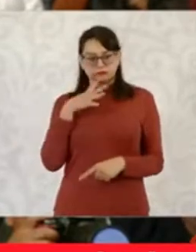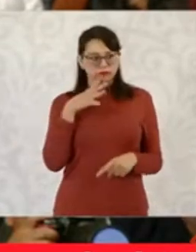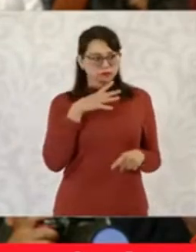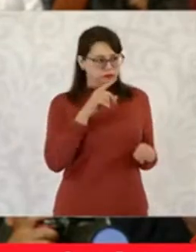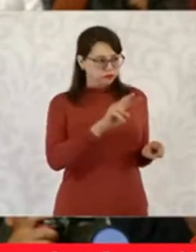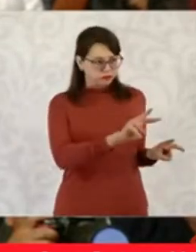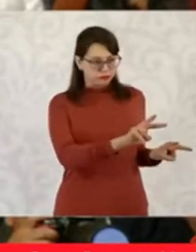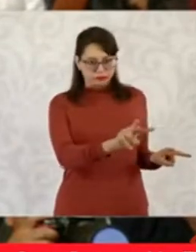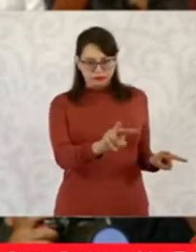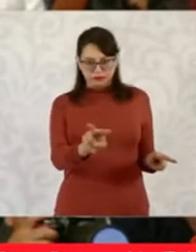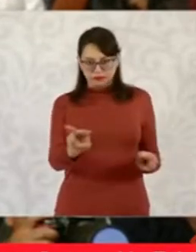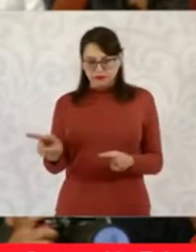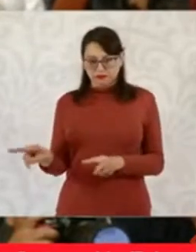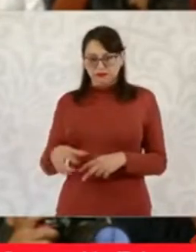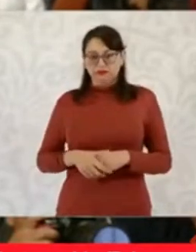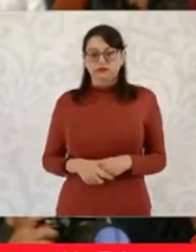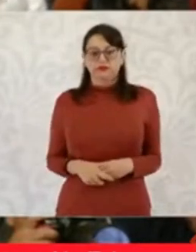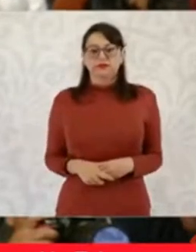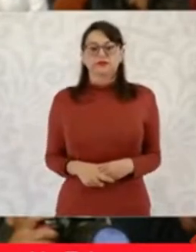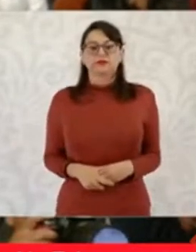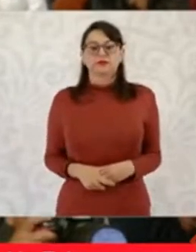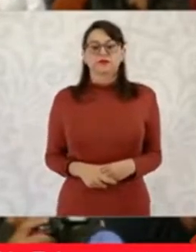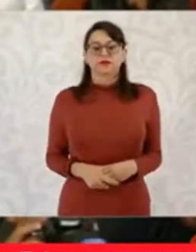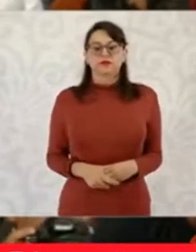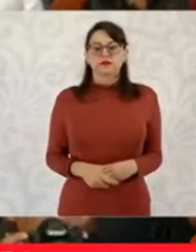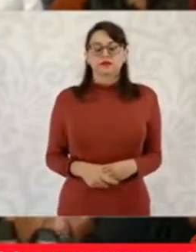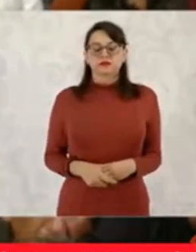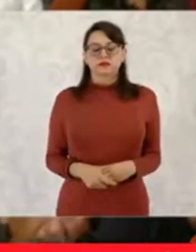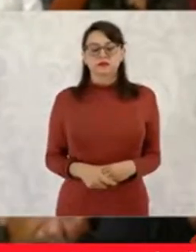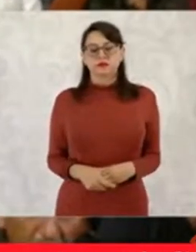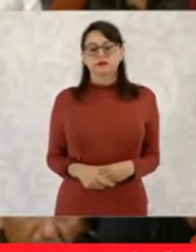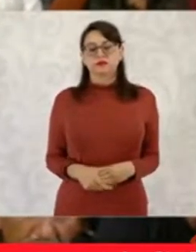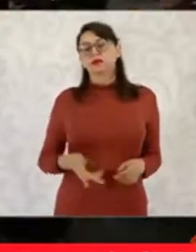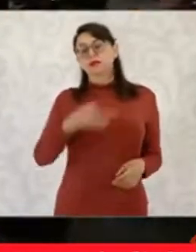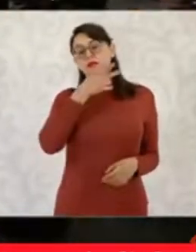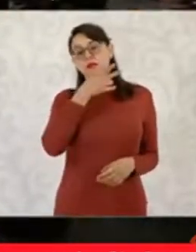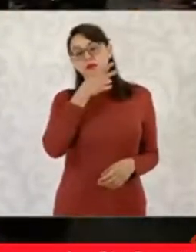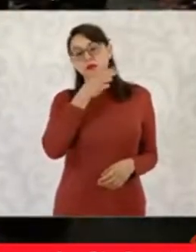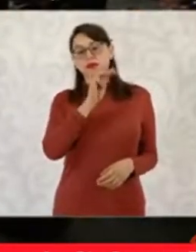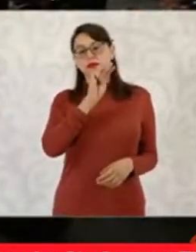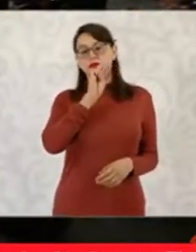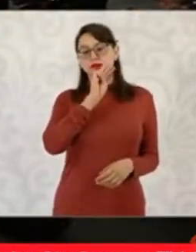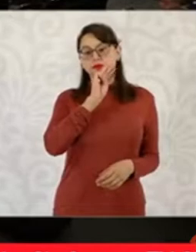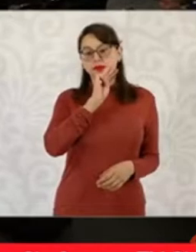lugar. Bueno, pues ya habían puesto, entiendo yo, que las madres, padres buscadoras,